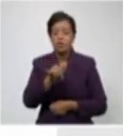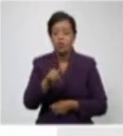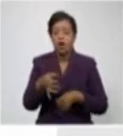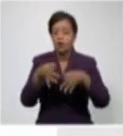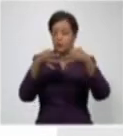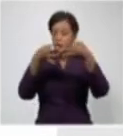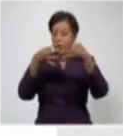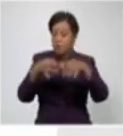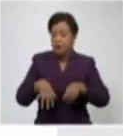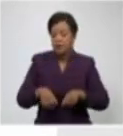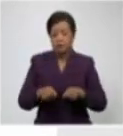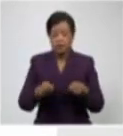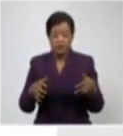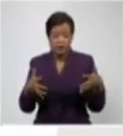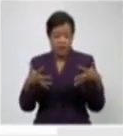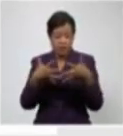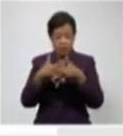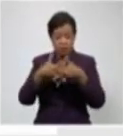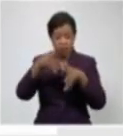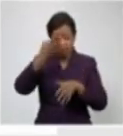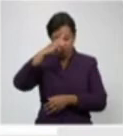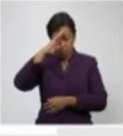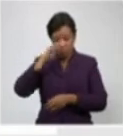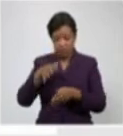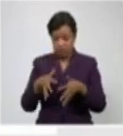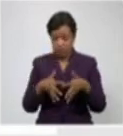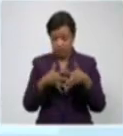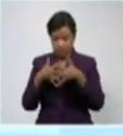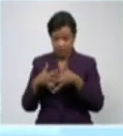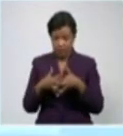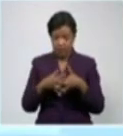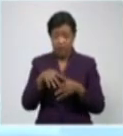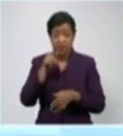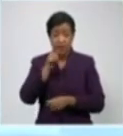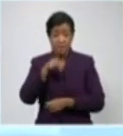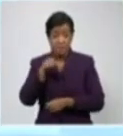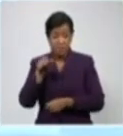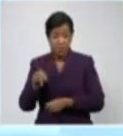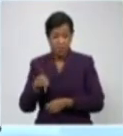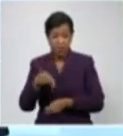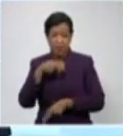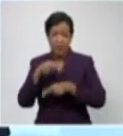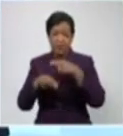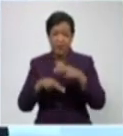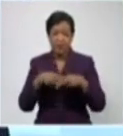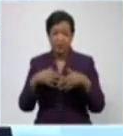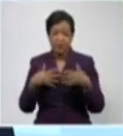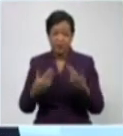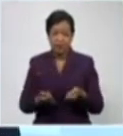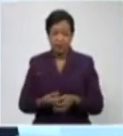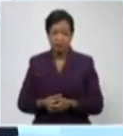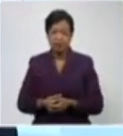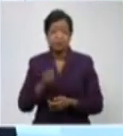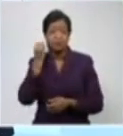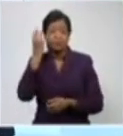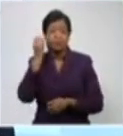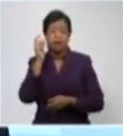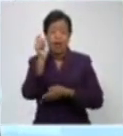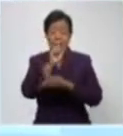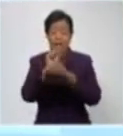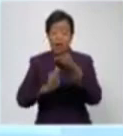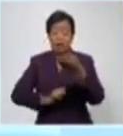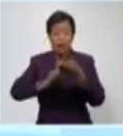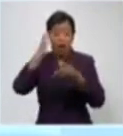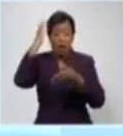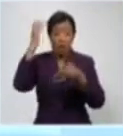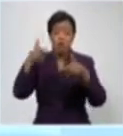relaciones entre Cuba y Estados Unidos. Estas personas, ¿qué es lo que han hecho ahí? Han elaborado una carta dirigida al gobierno y al